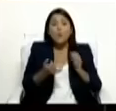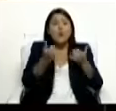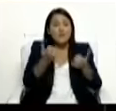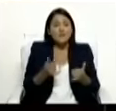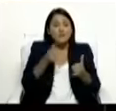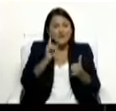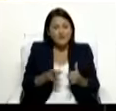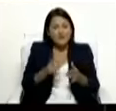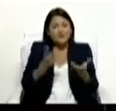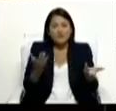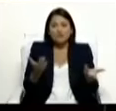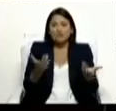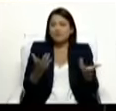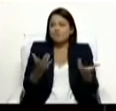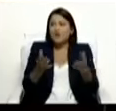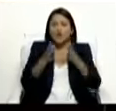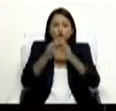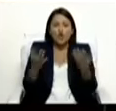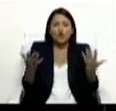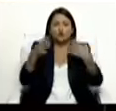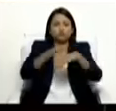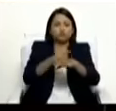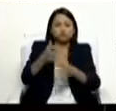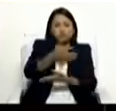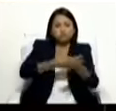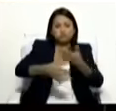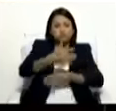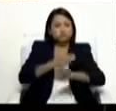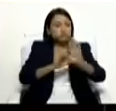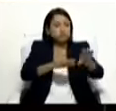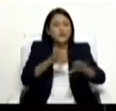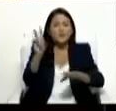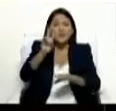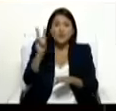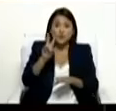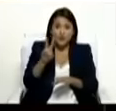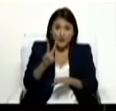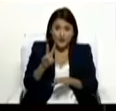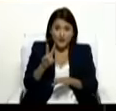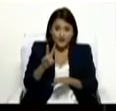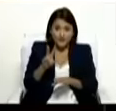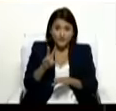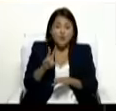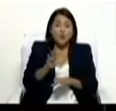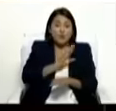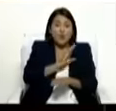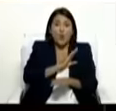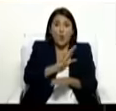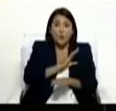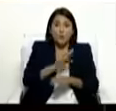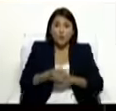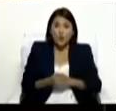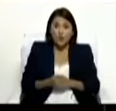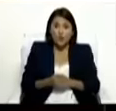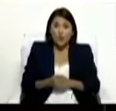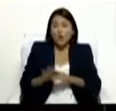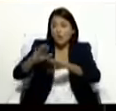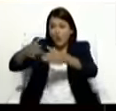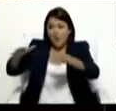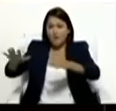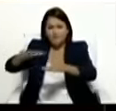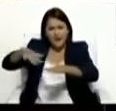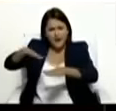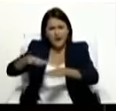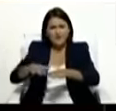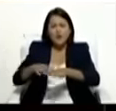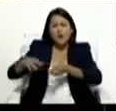patria, parciales por Venezuela, parciales por nuestro territorio, por nuestro cielo sagrado, por nuestro mar territorial sagrado, por